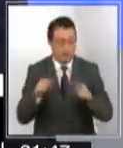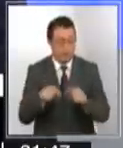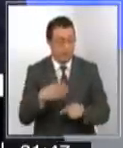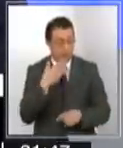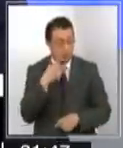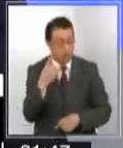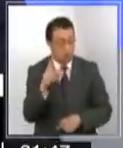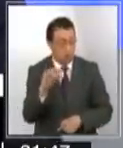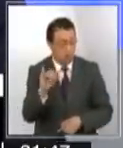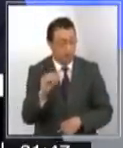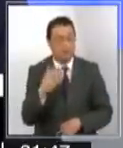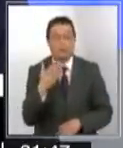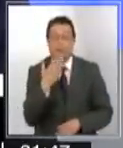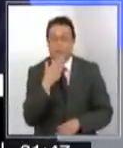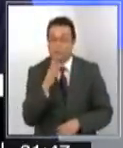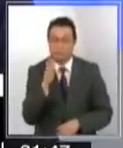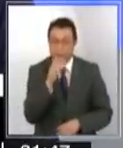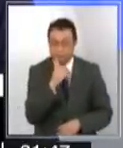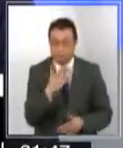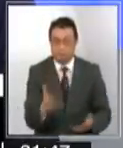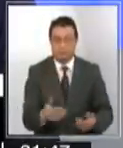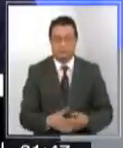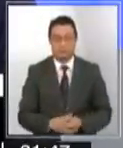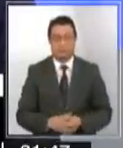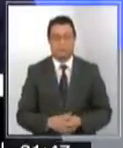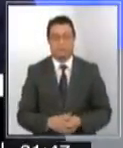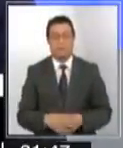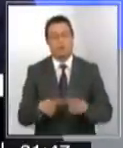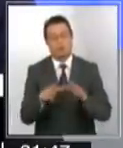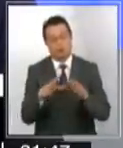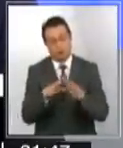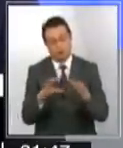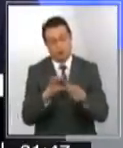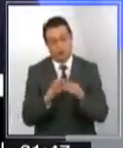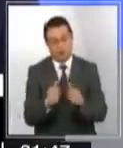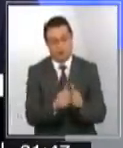UDI por parte de esos liderazgos. José Antonio Cas, muchísimas gracias por acompañarnos en CNN. Muchas gracias.